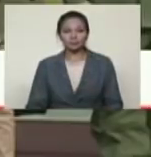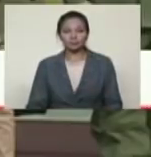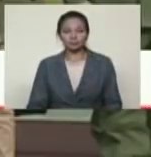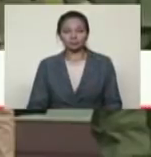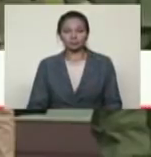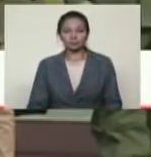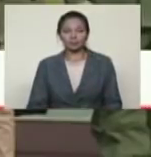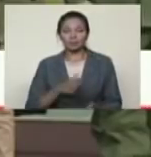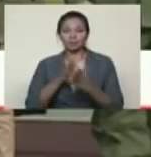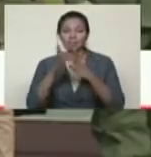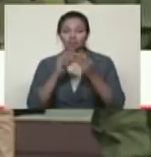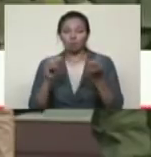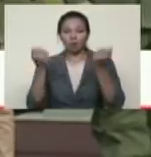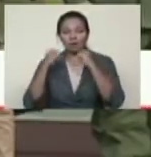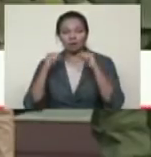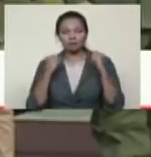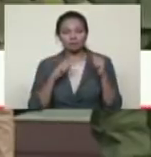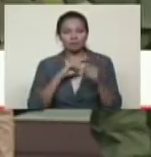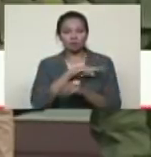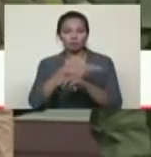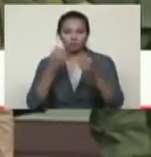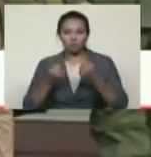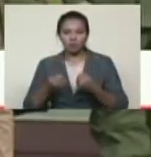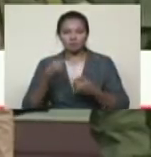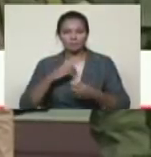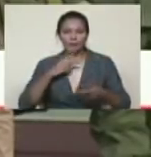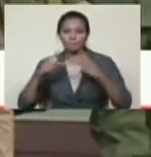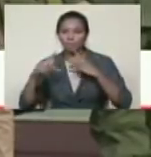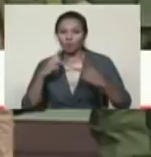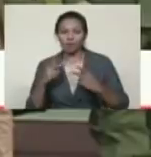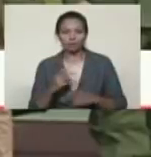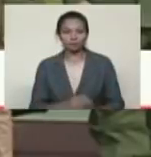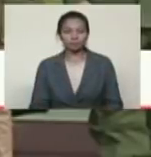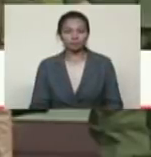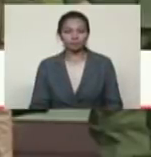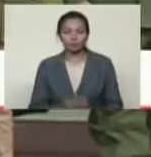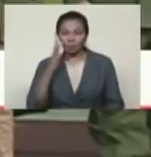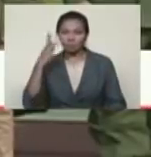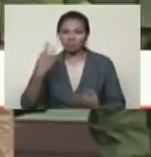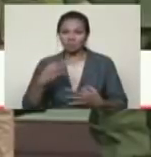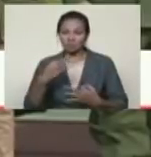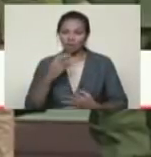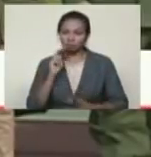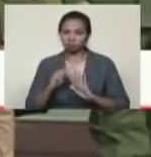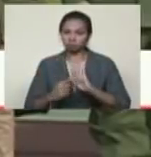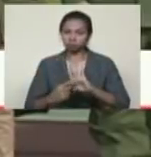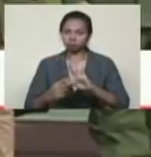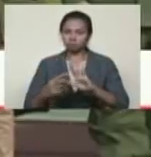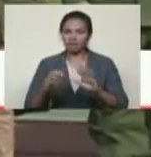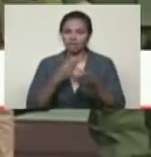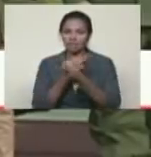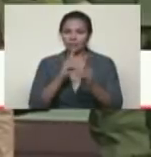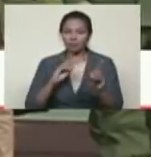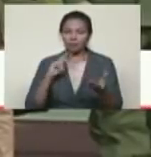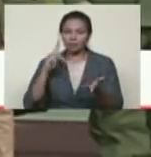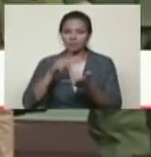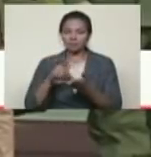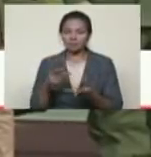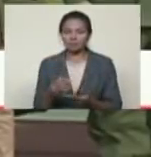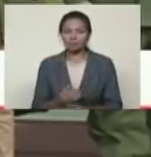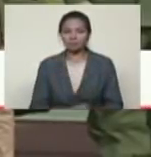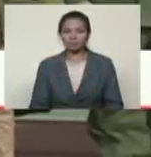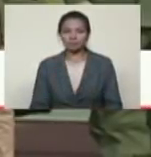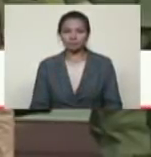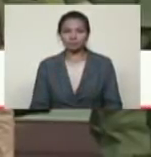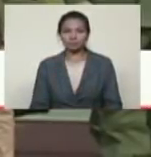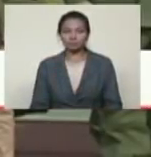Para garantizar el ejercicio del poder popular como verdadera expresión de la democracia participativa y protagónica.